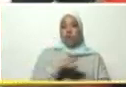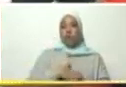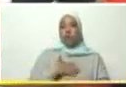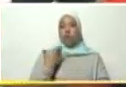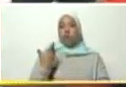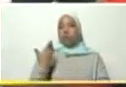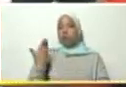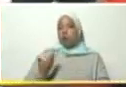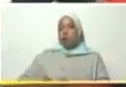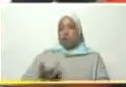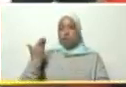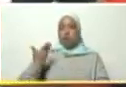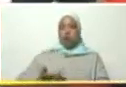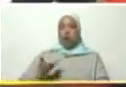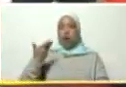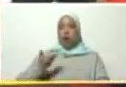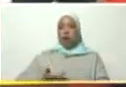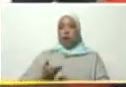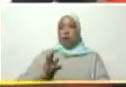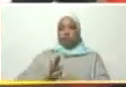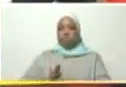dudas han jugado un papel primordial